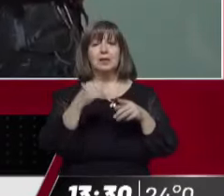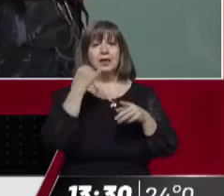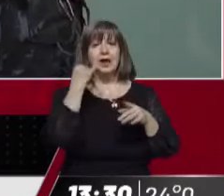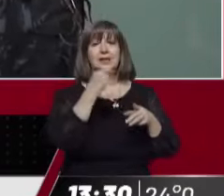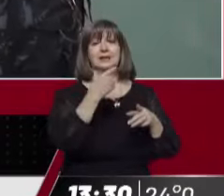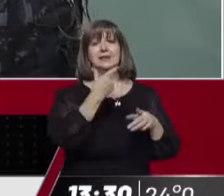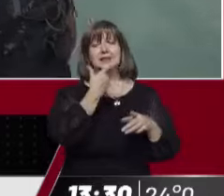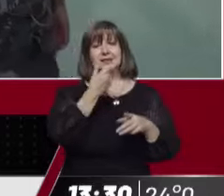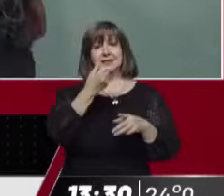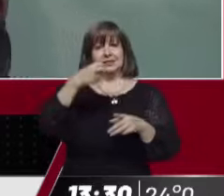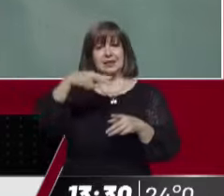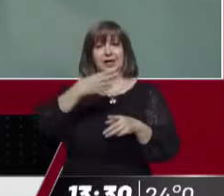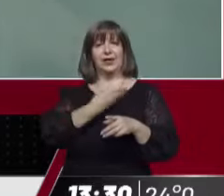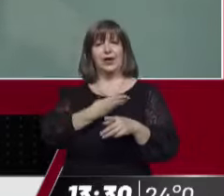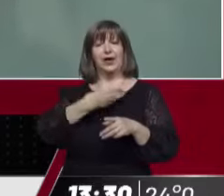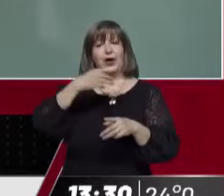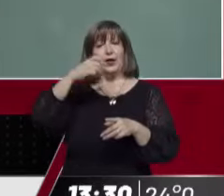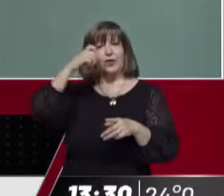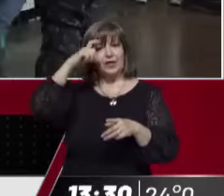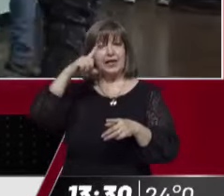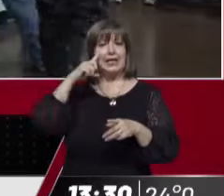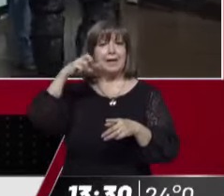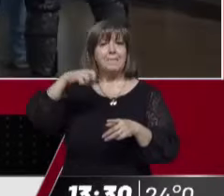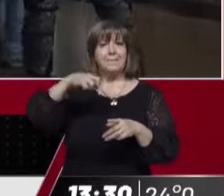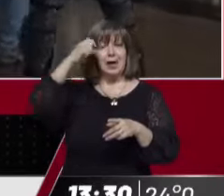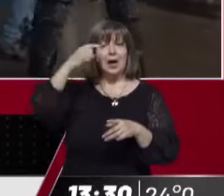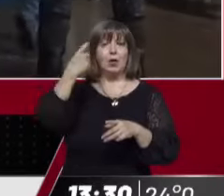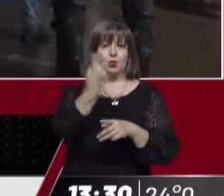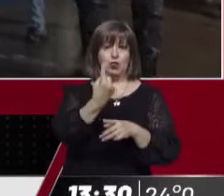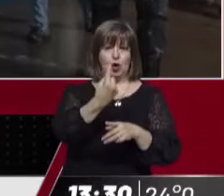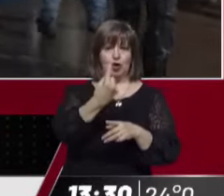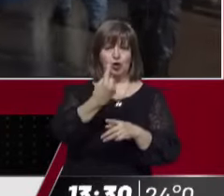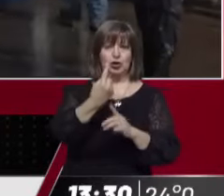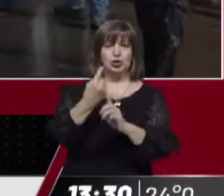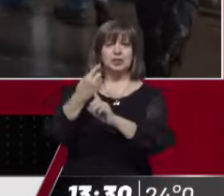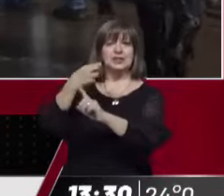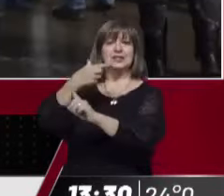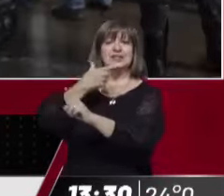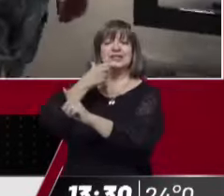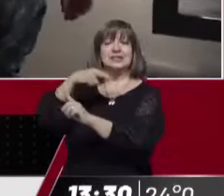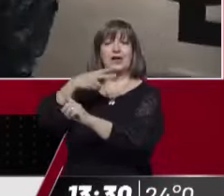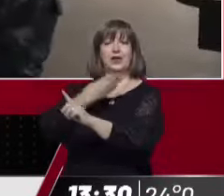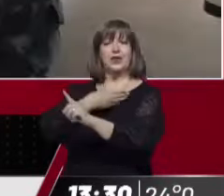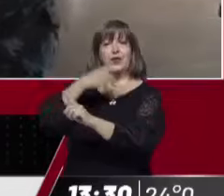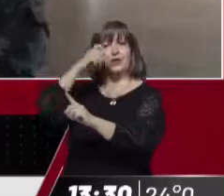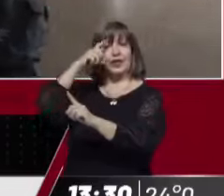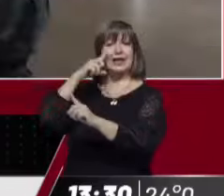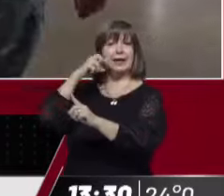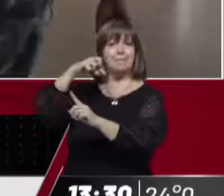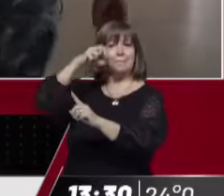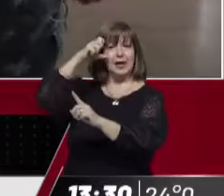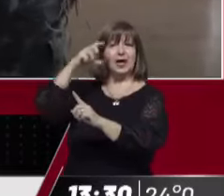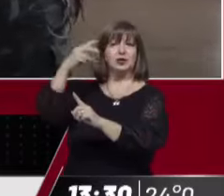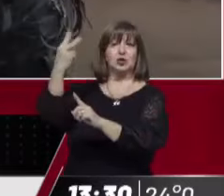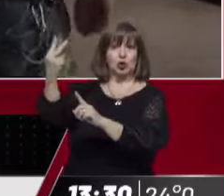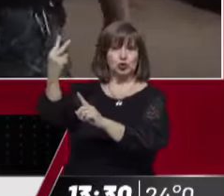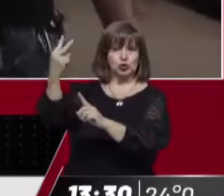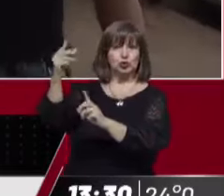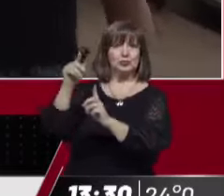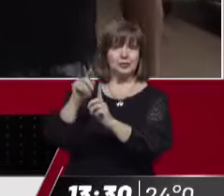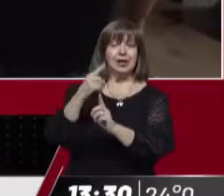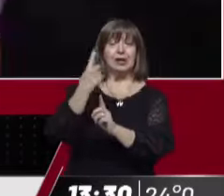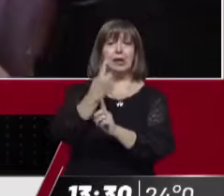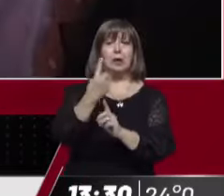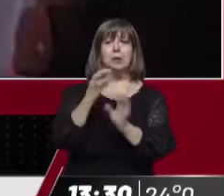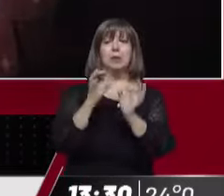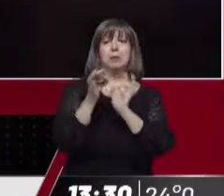que es San Felipe, que es una unidad que tiene que estar más al servicio del polo judicial, ¿no?, porque la idea justamente de esa cercanía tiene